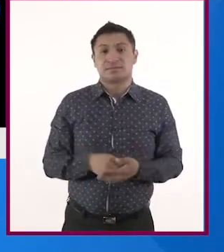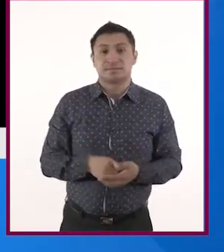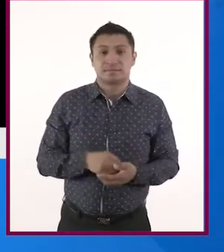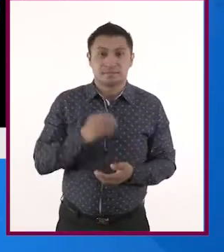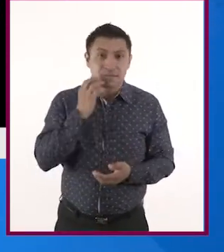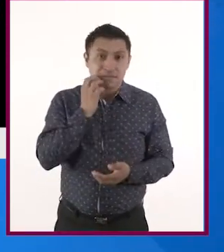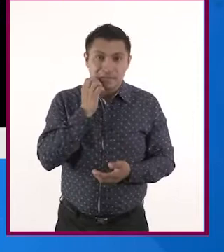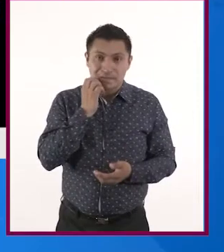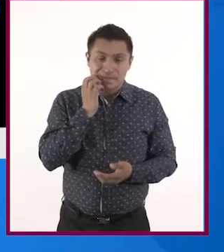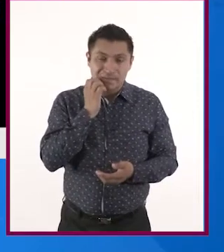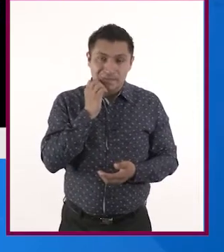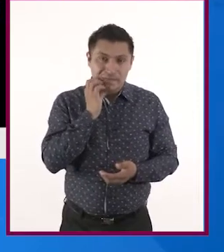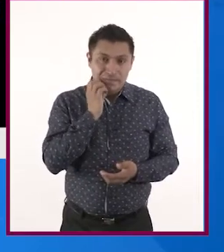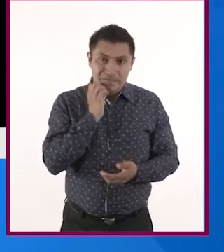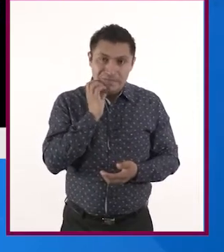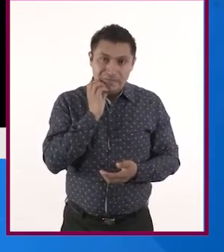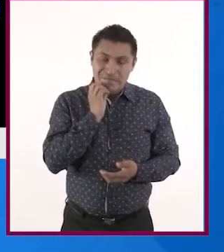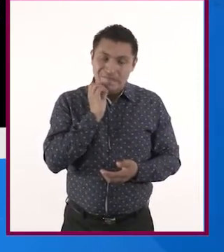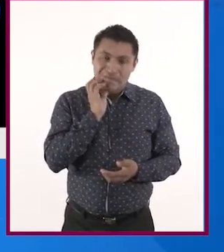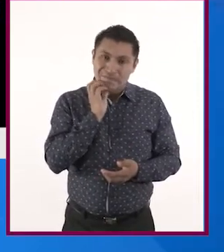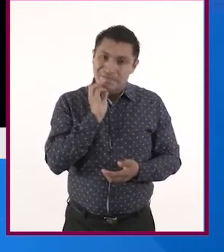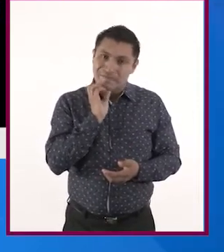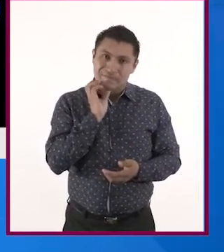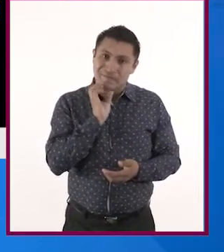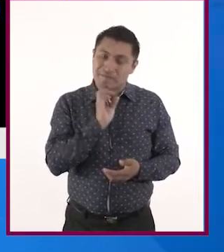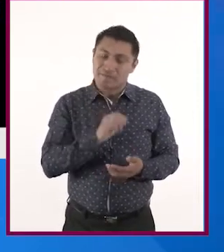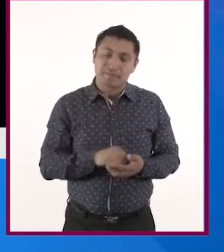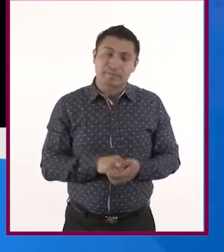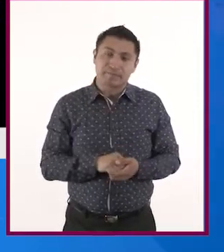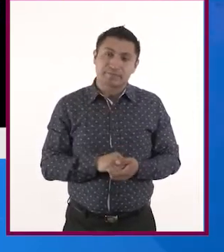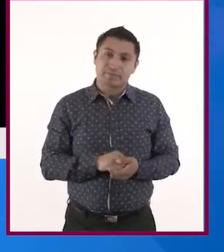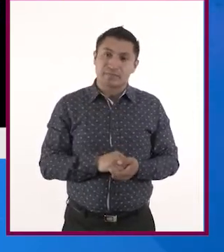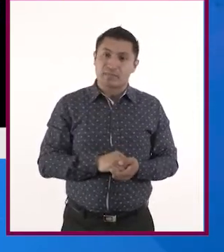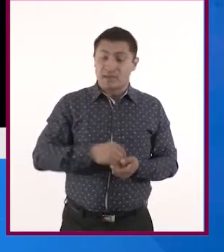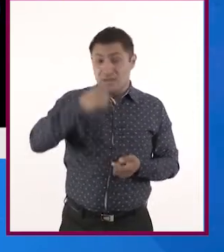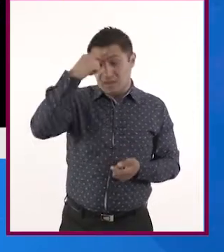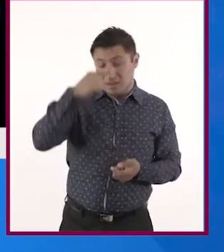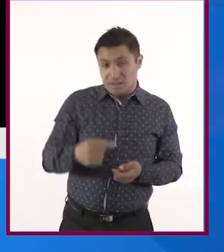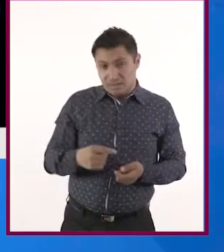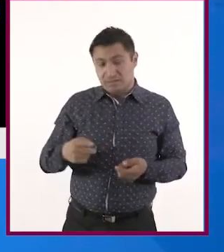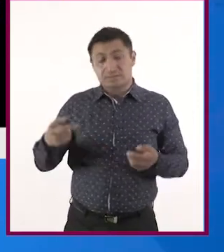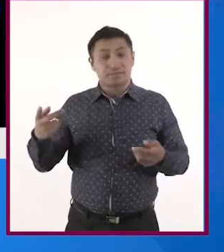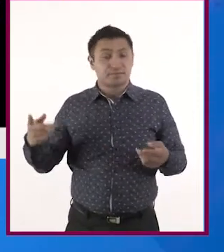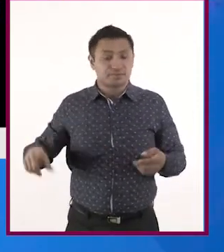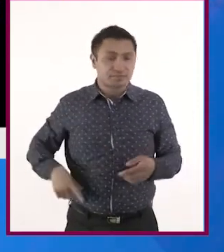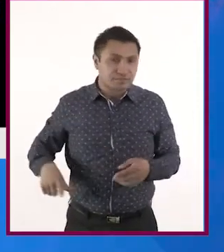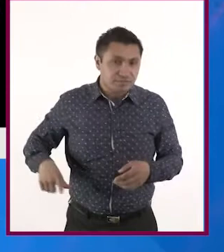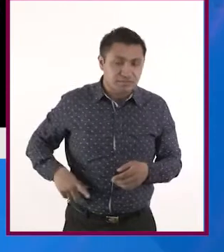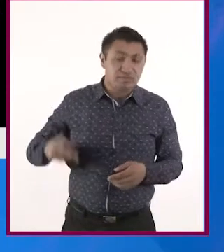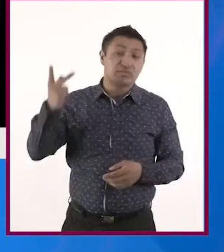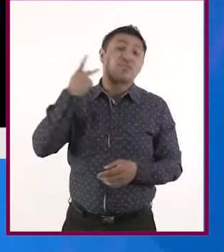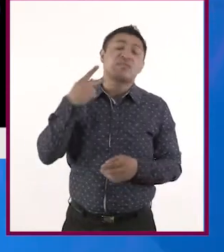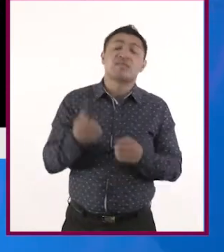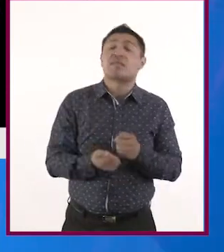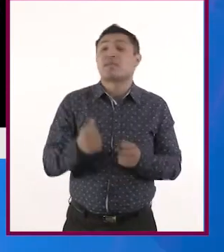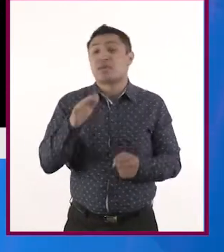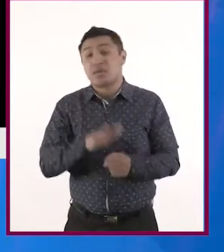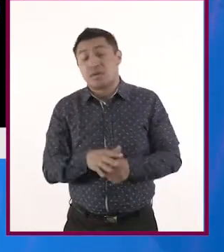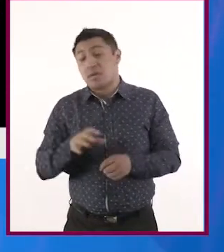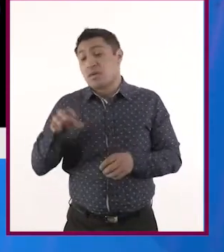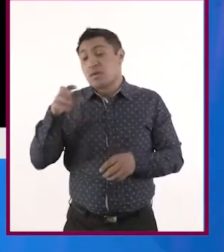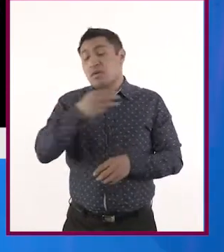descendiente hacia distintas unidades político-administrativas, que serían los estados y los municipios, y después a